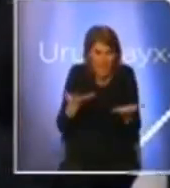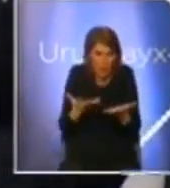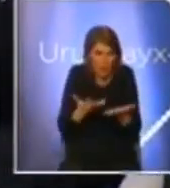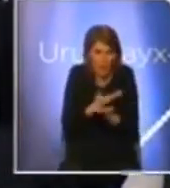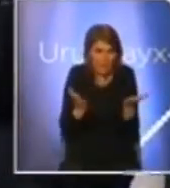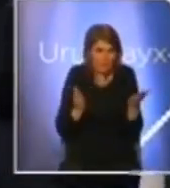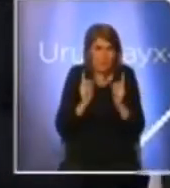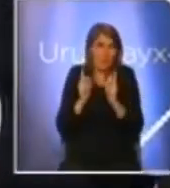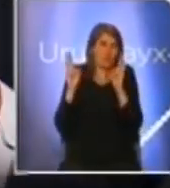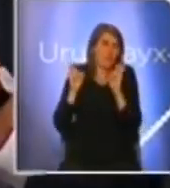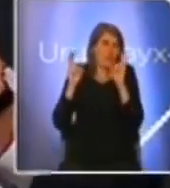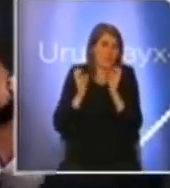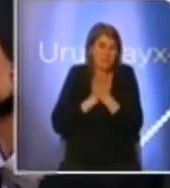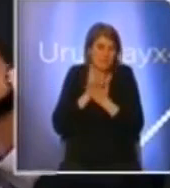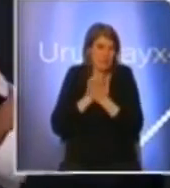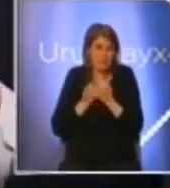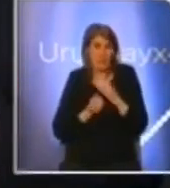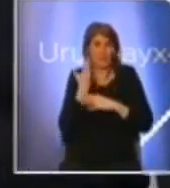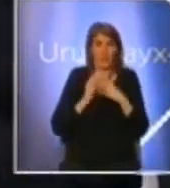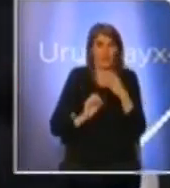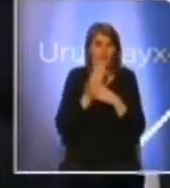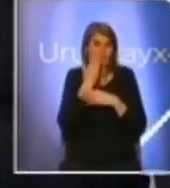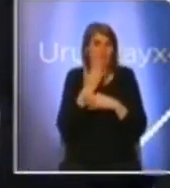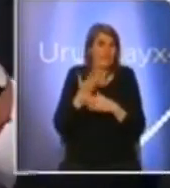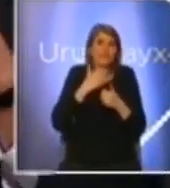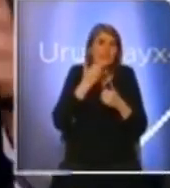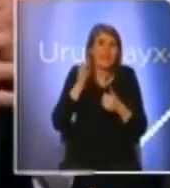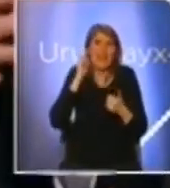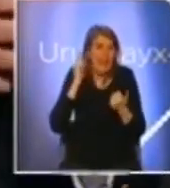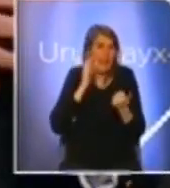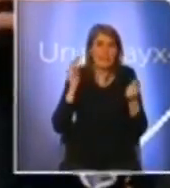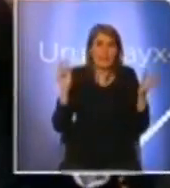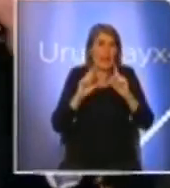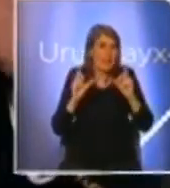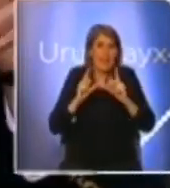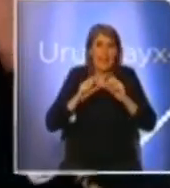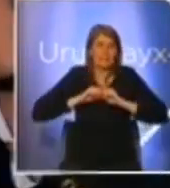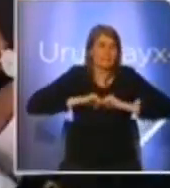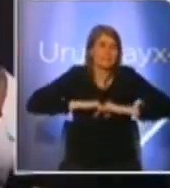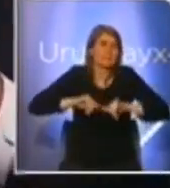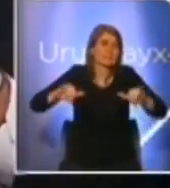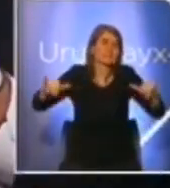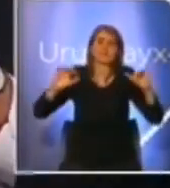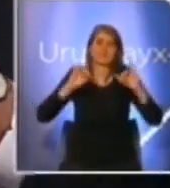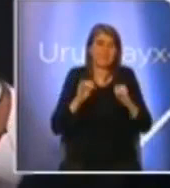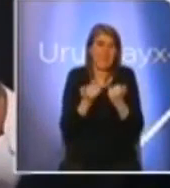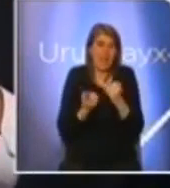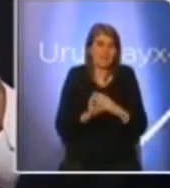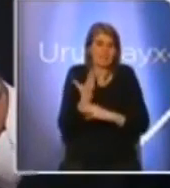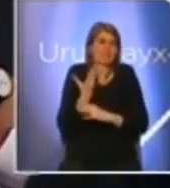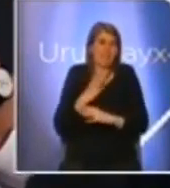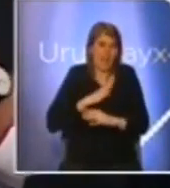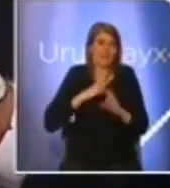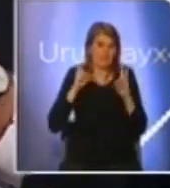de la conversación. Es parte de los programas de radio, es parte de la prensa, es parte de un ambiente que hay en